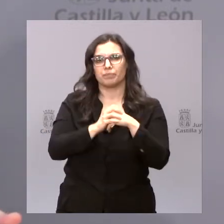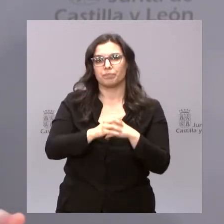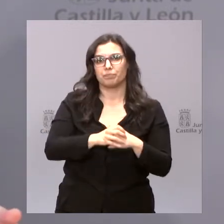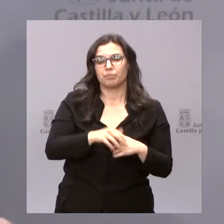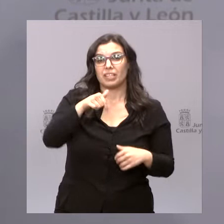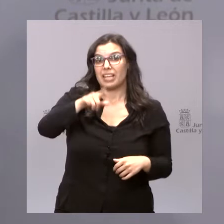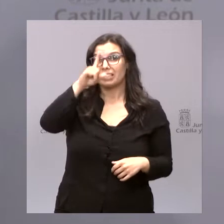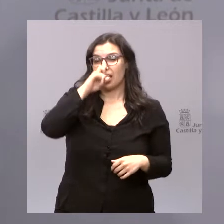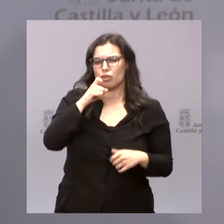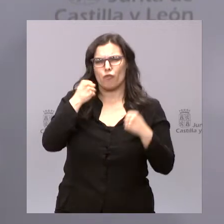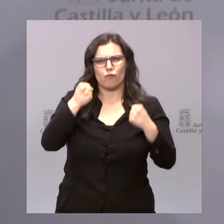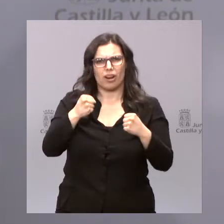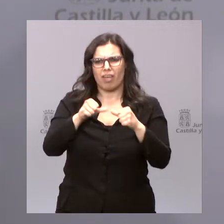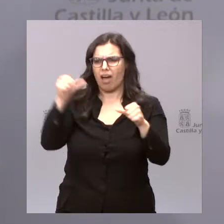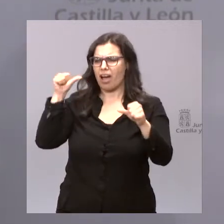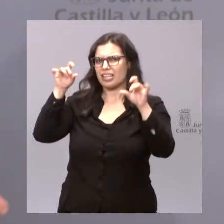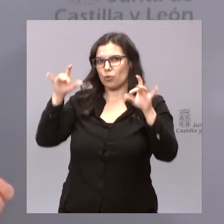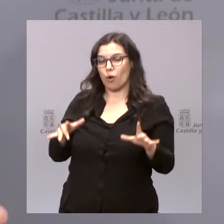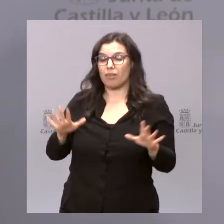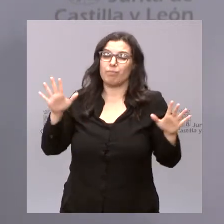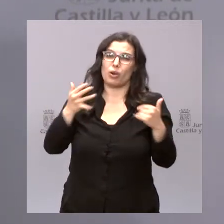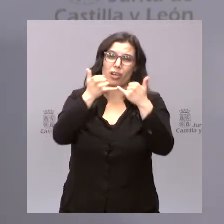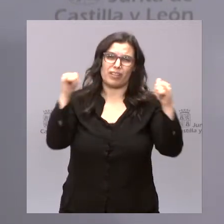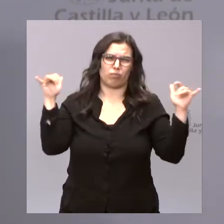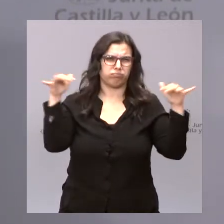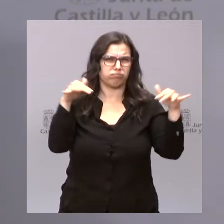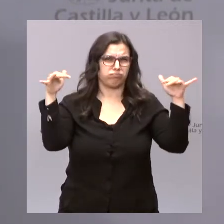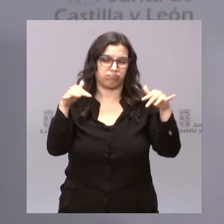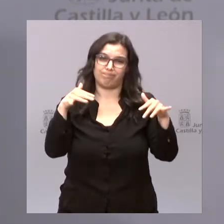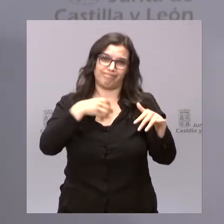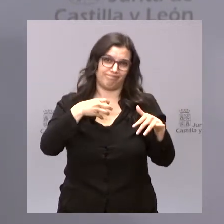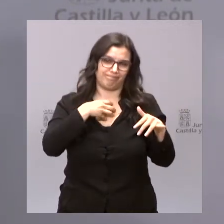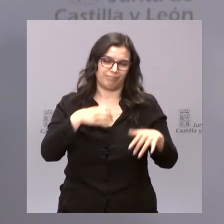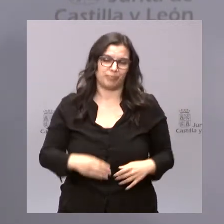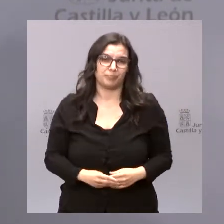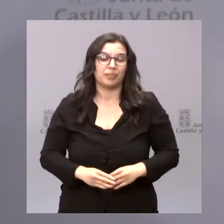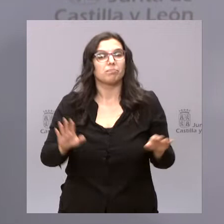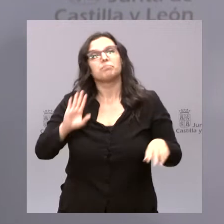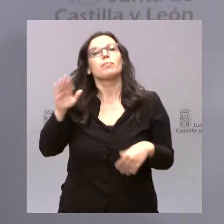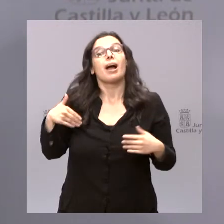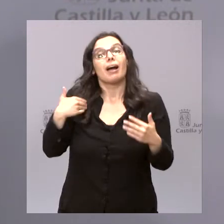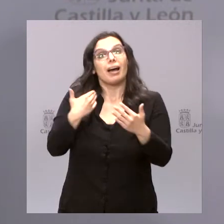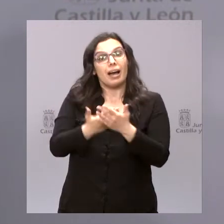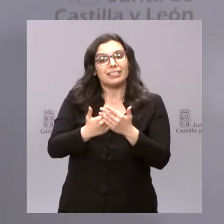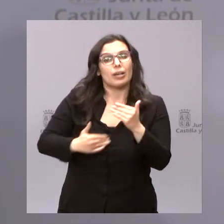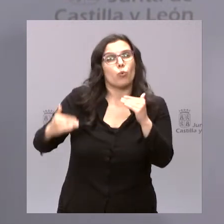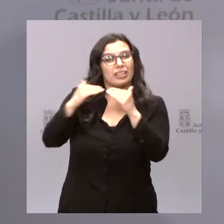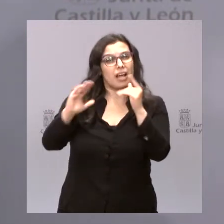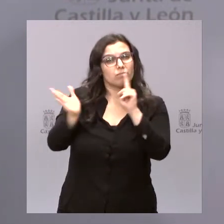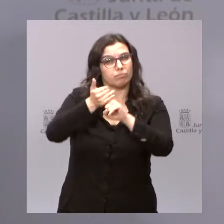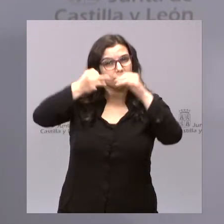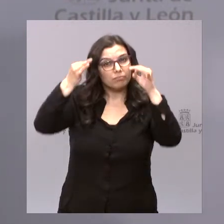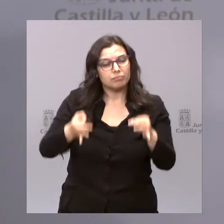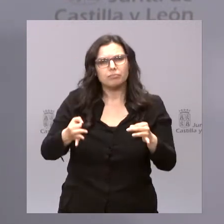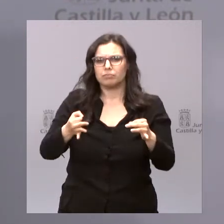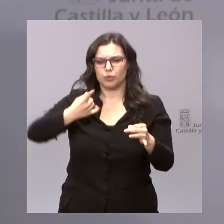misma fuerza que siempre, pero sin eventos masivos. Pero hasta que ocurra esa igualdad, la Junta de Castilla